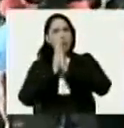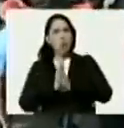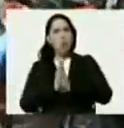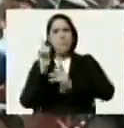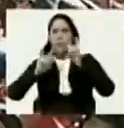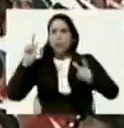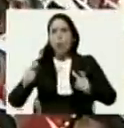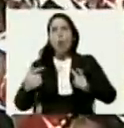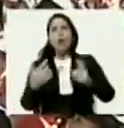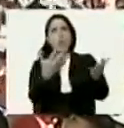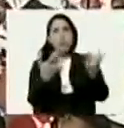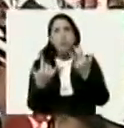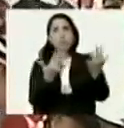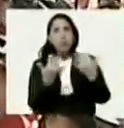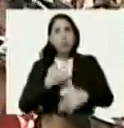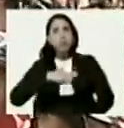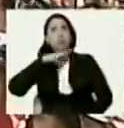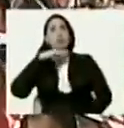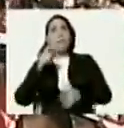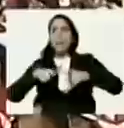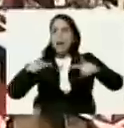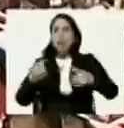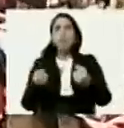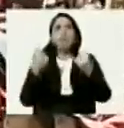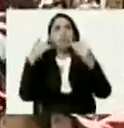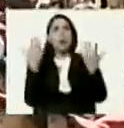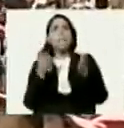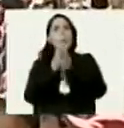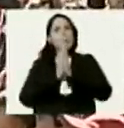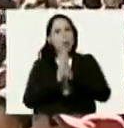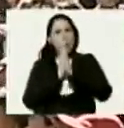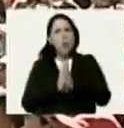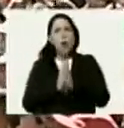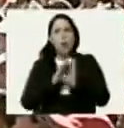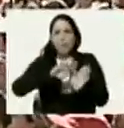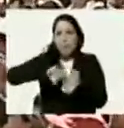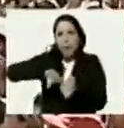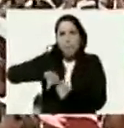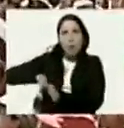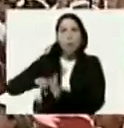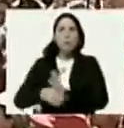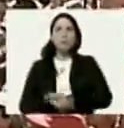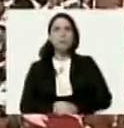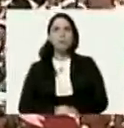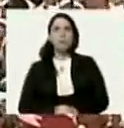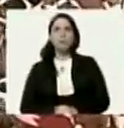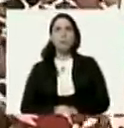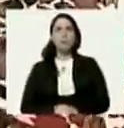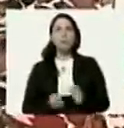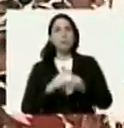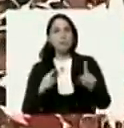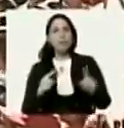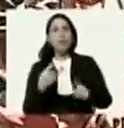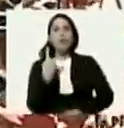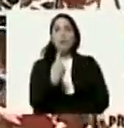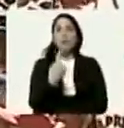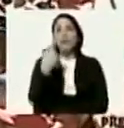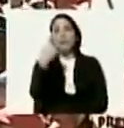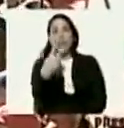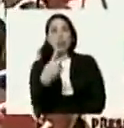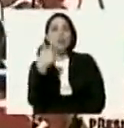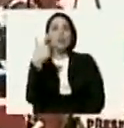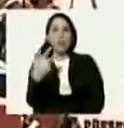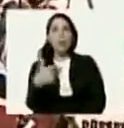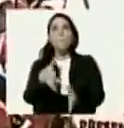Mira, aquí hay bastante espacio. Si ustedes se corren un poquito para acá. A la cuenta de tres, uno,